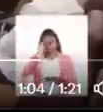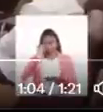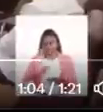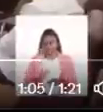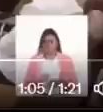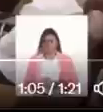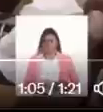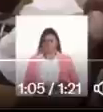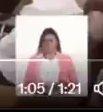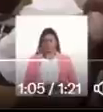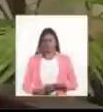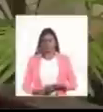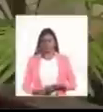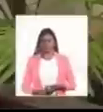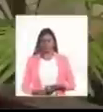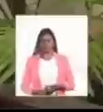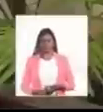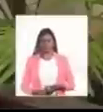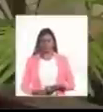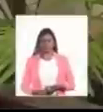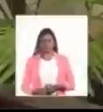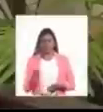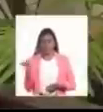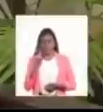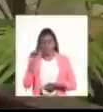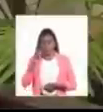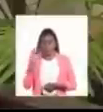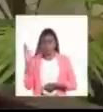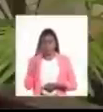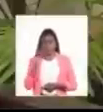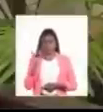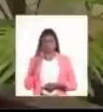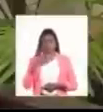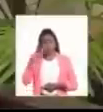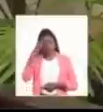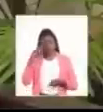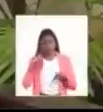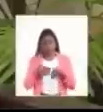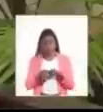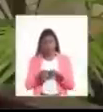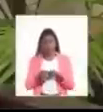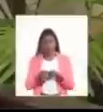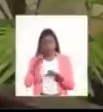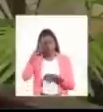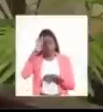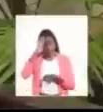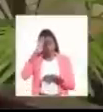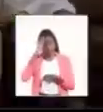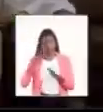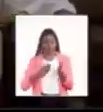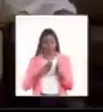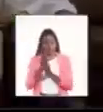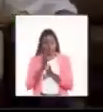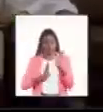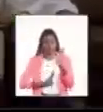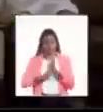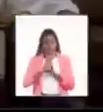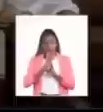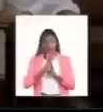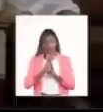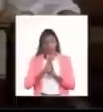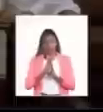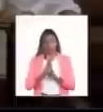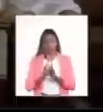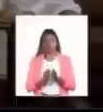visitante reiteró la posición de su gobierno de acompañar a Cuba en el empeño por salir adelante en medio de las campañas de